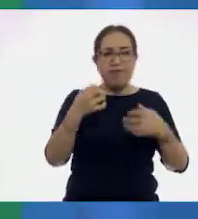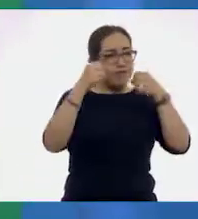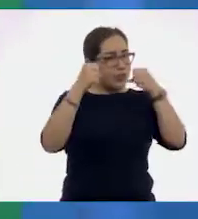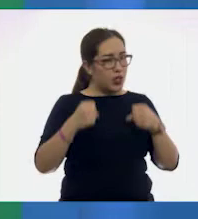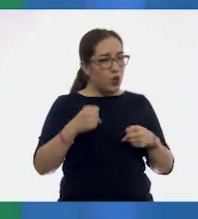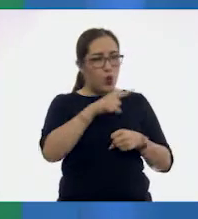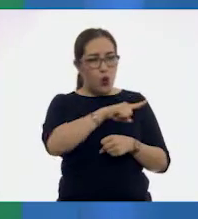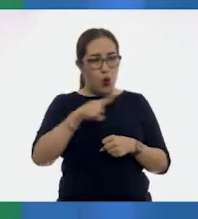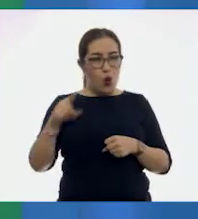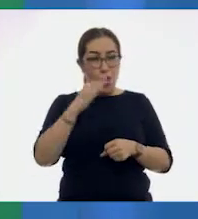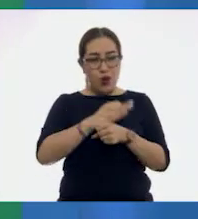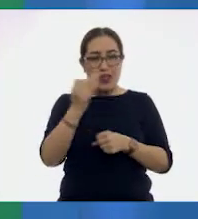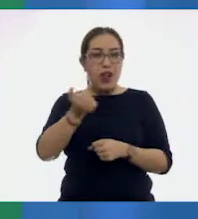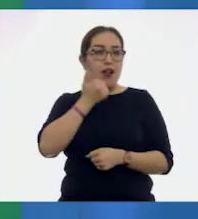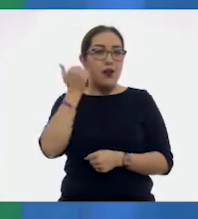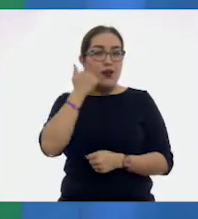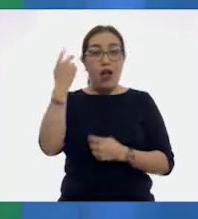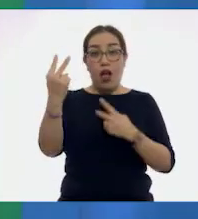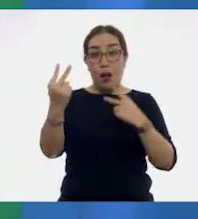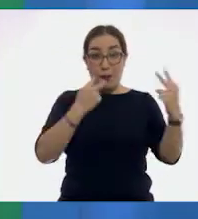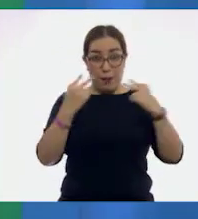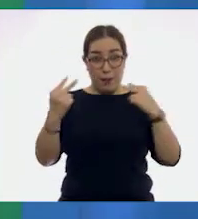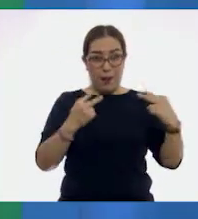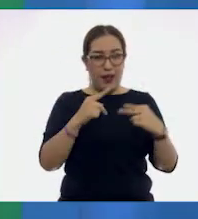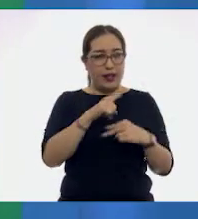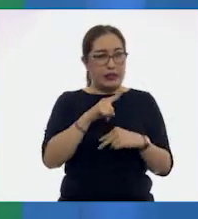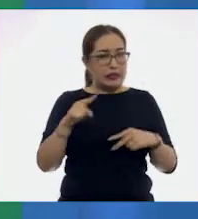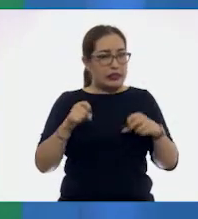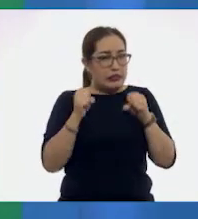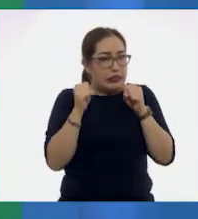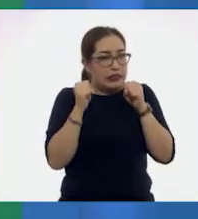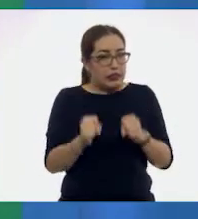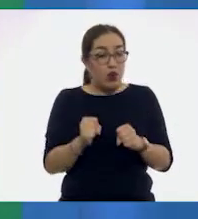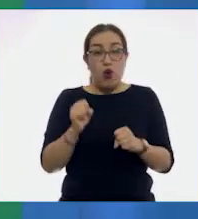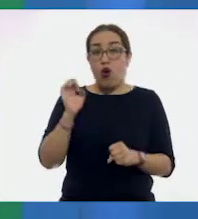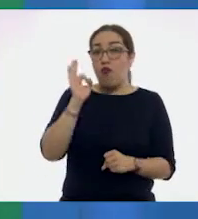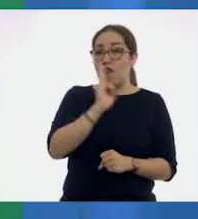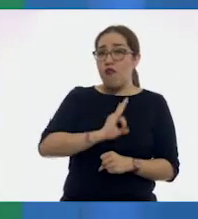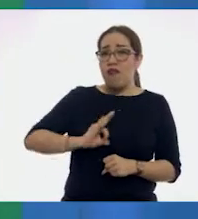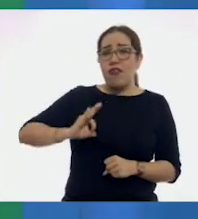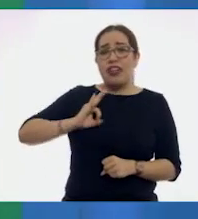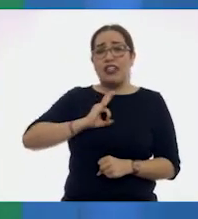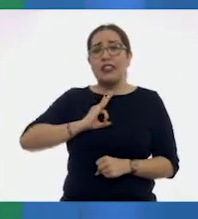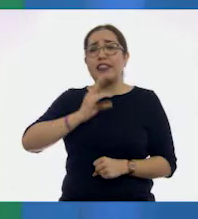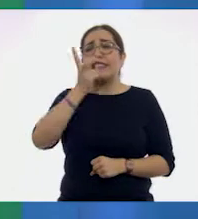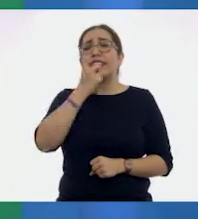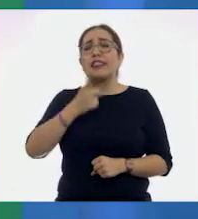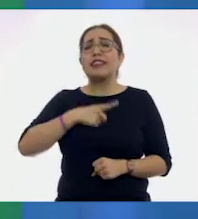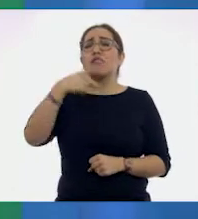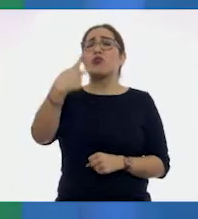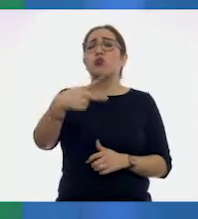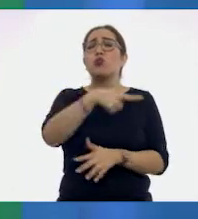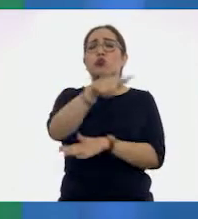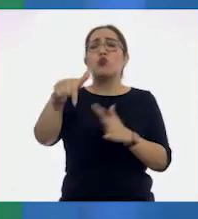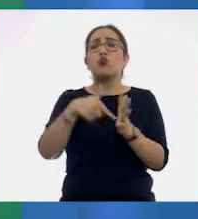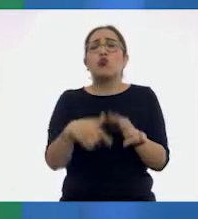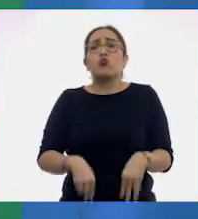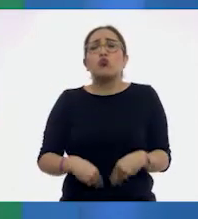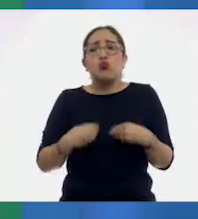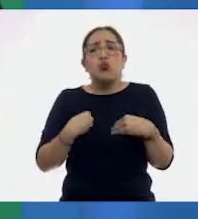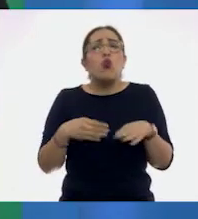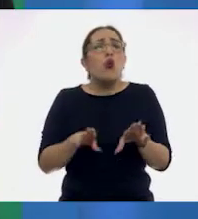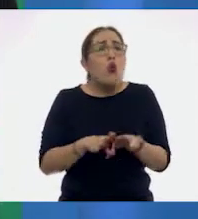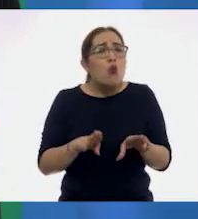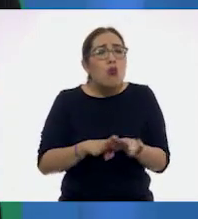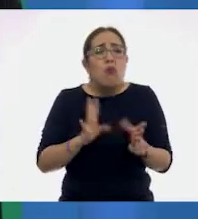alumnos que nos están viendo estarían felices de platicarnos cómo es el lugar en el que viven, cómo es el